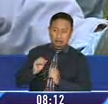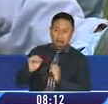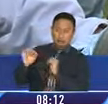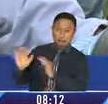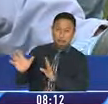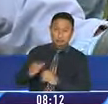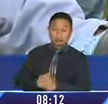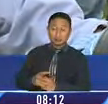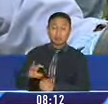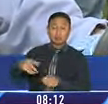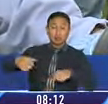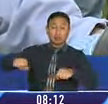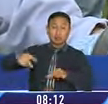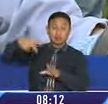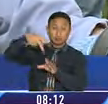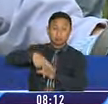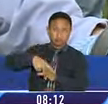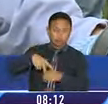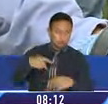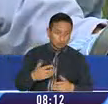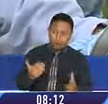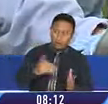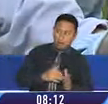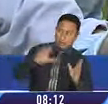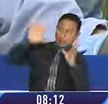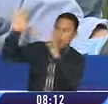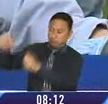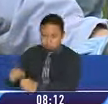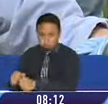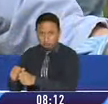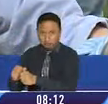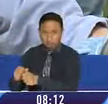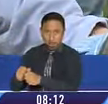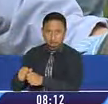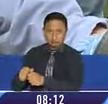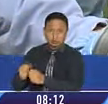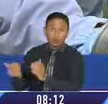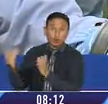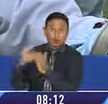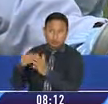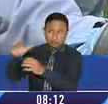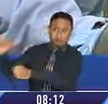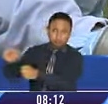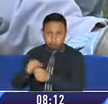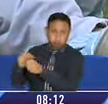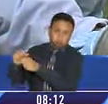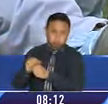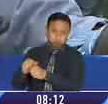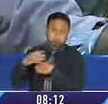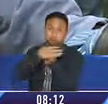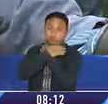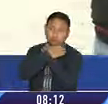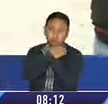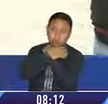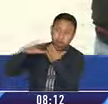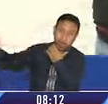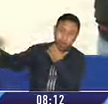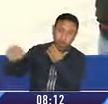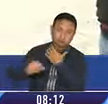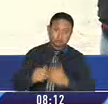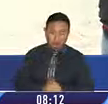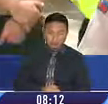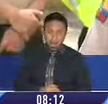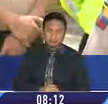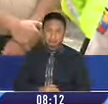Se subió en la moto, de la cual yo no me di por vencida, le seguí y le cogí el cuello y la mano. Cosas de la